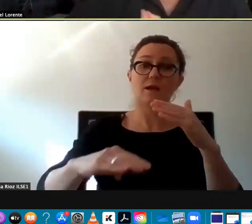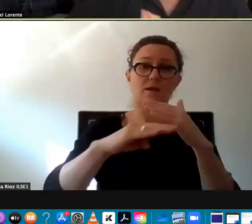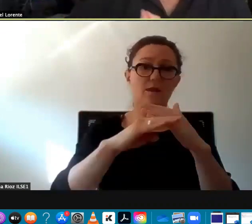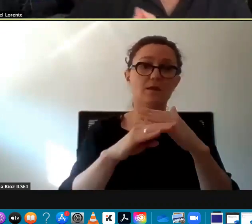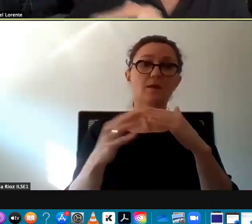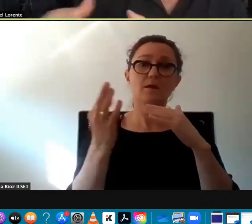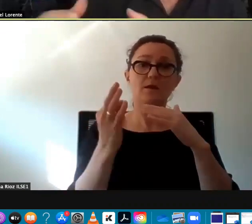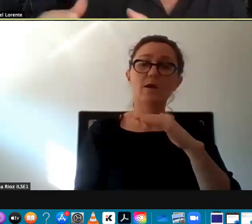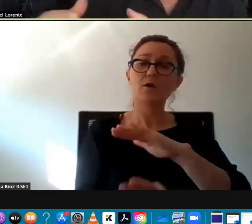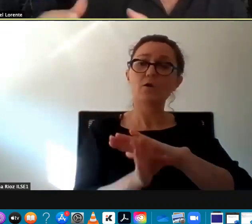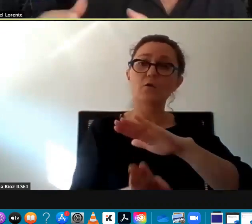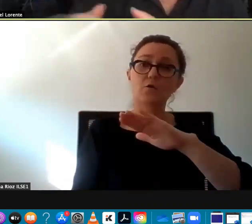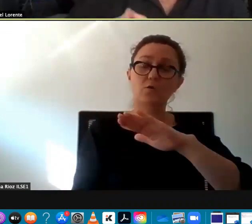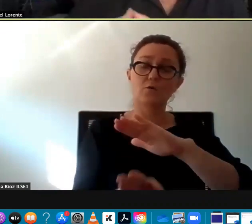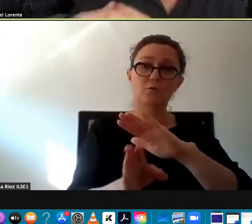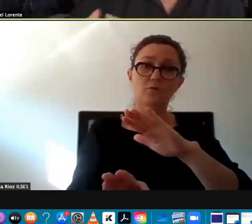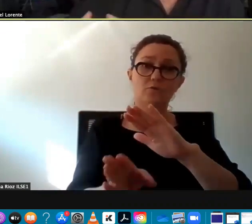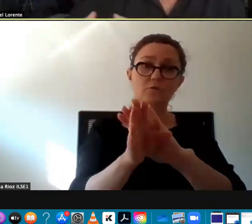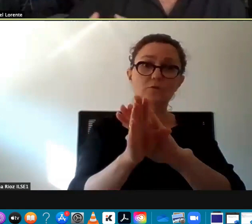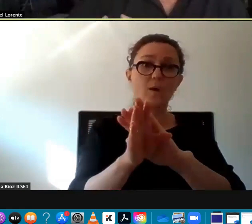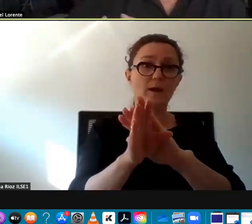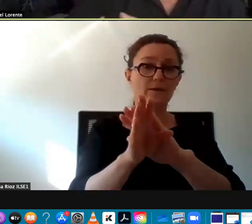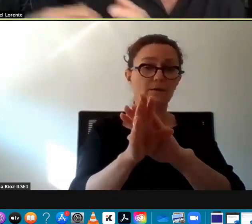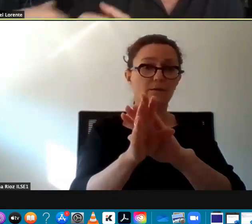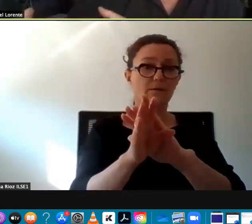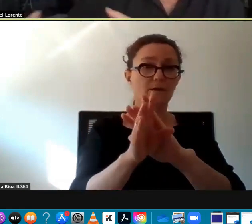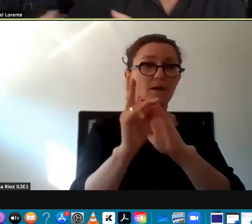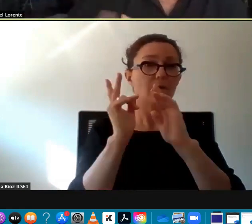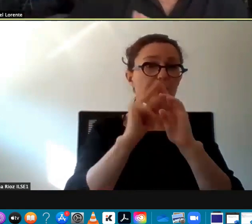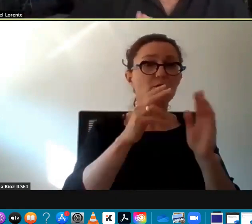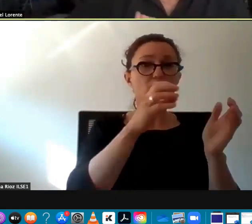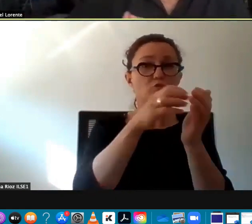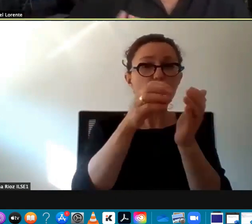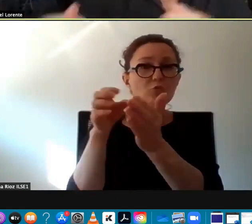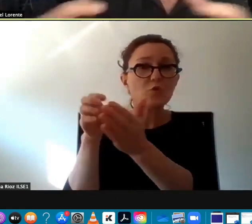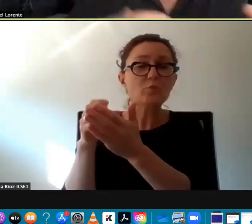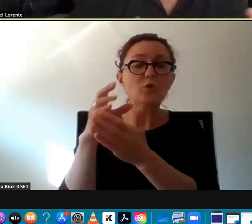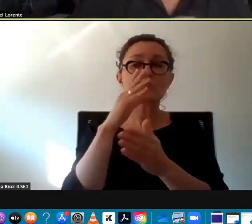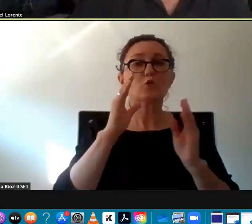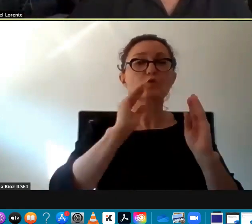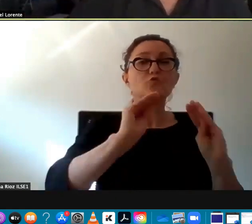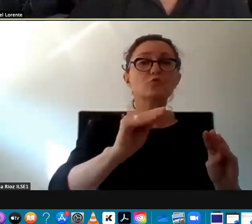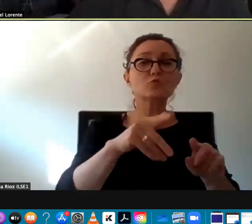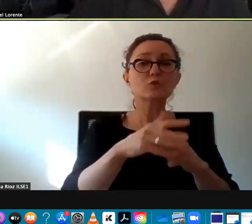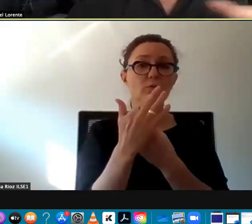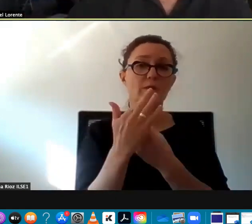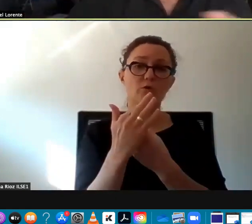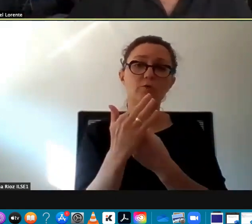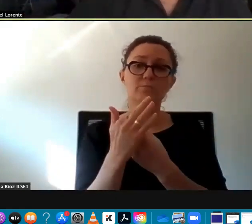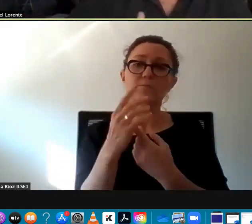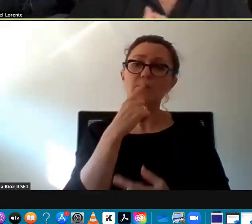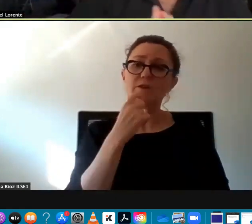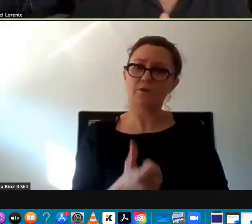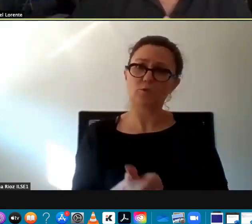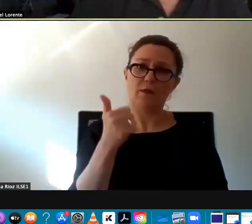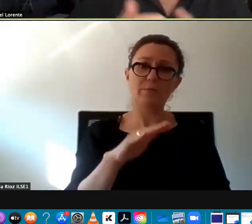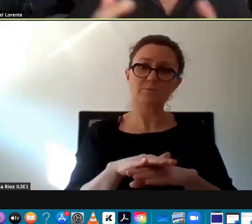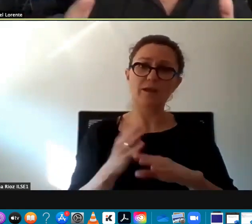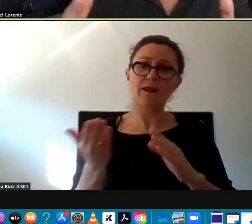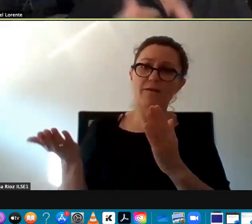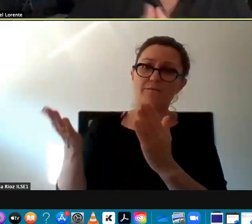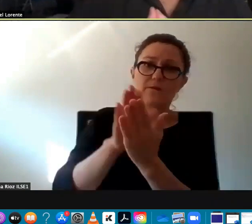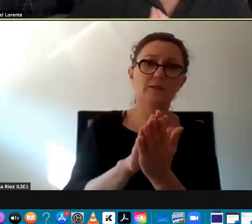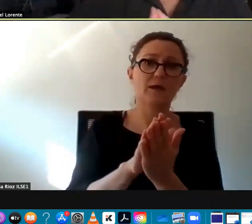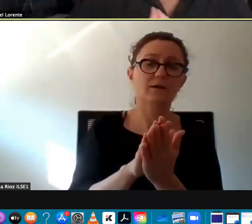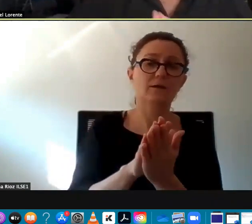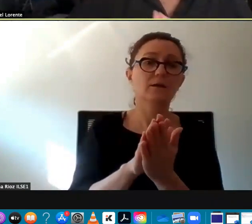identificar los grupos, las personas que por sus circunstancias tienen mayor dificultad para poder enfrentarse y salir de la